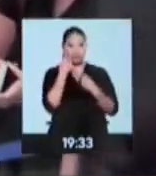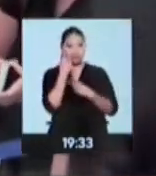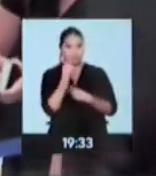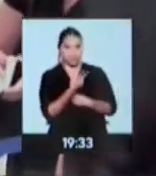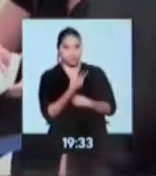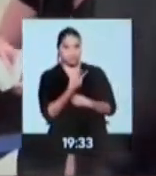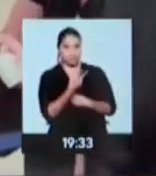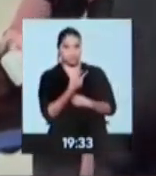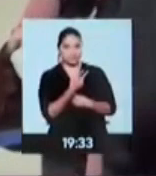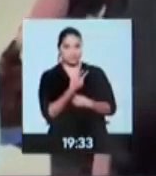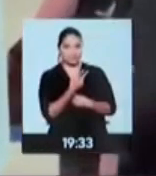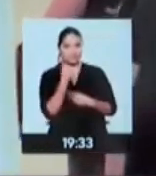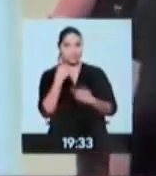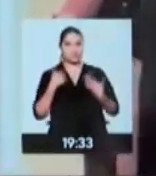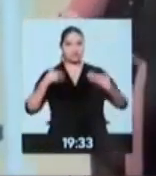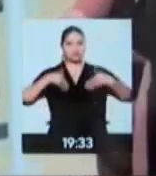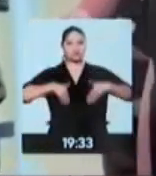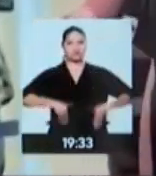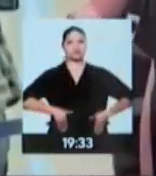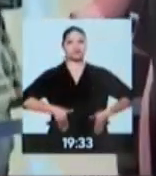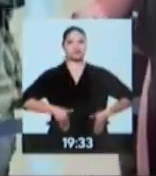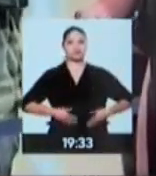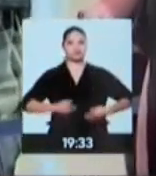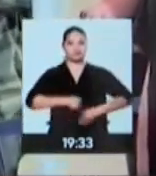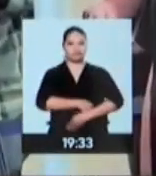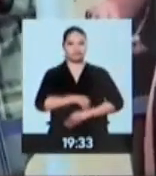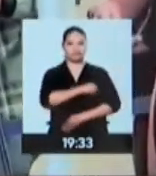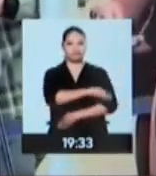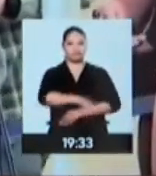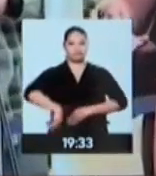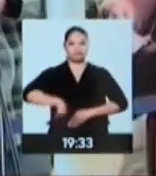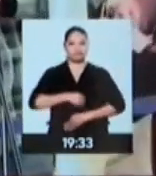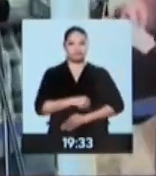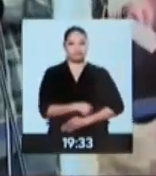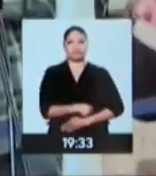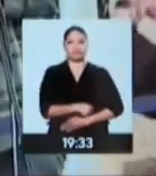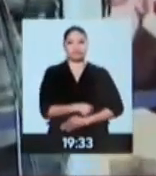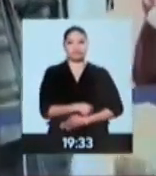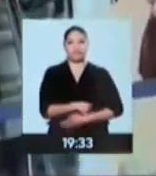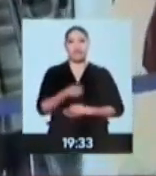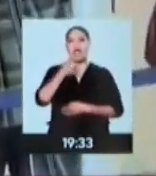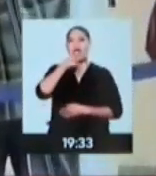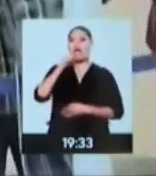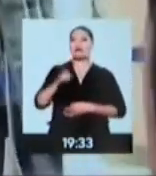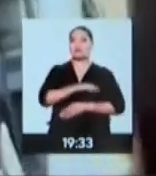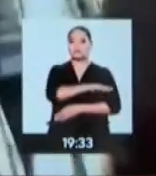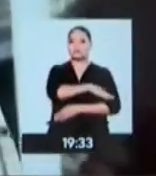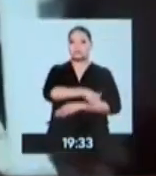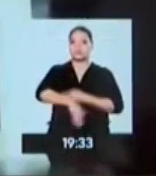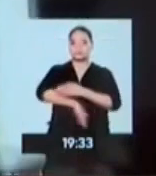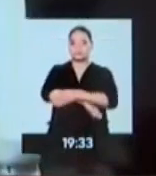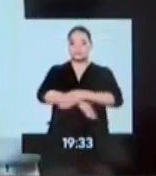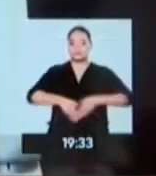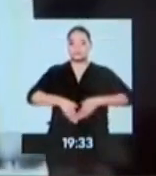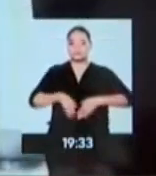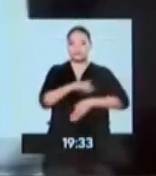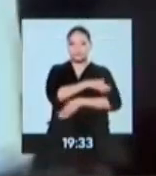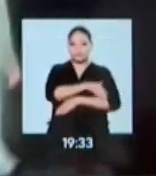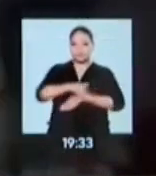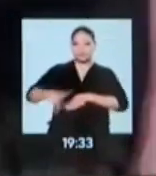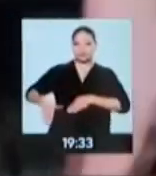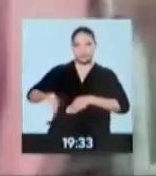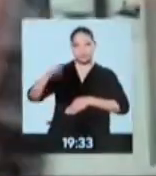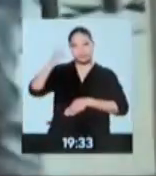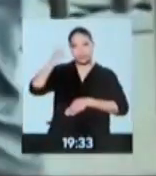años de cárcel. Esta puede ser una consideración, ¿no? De